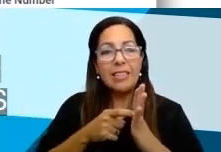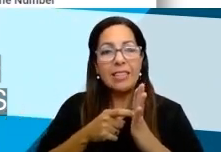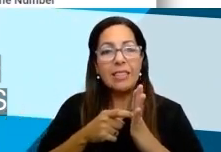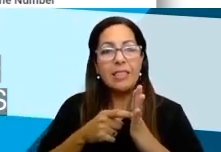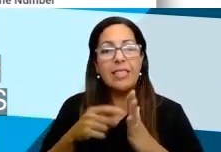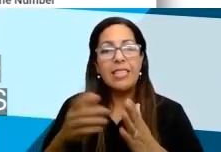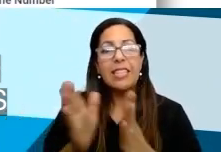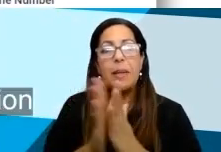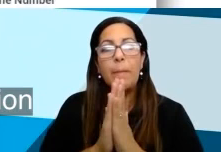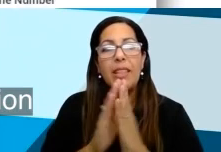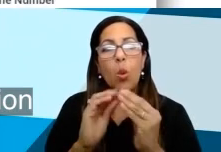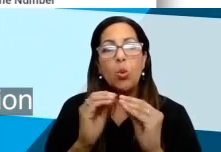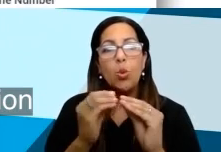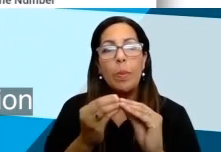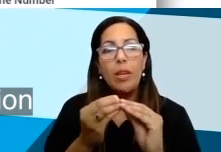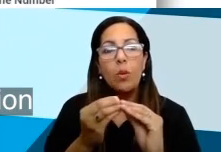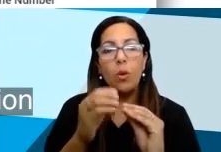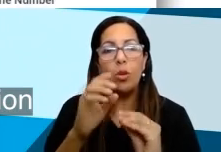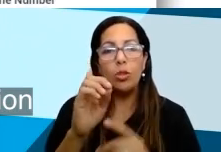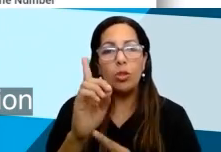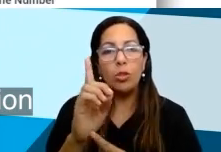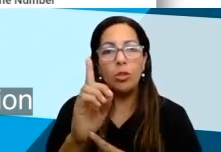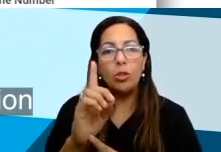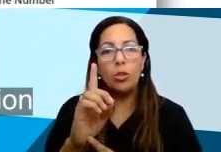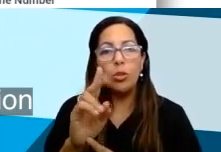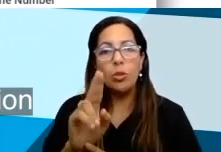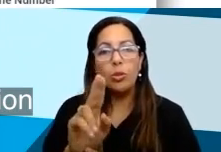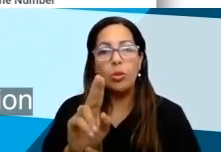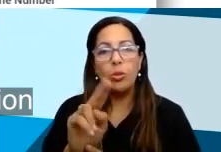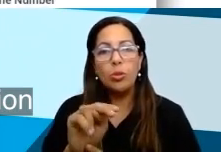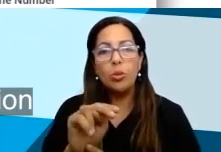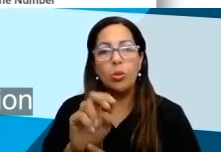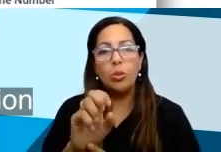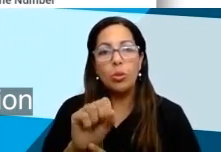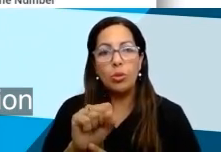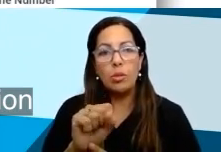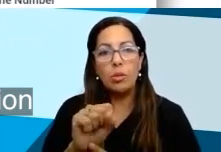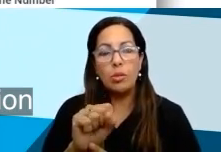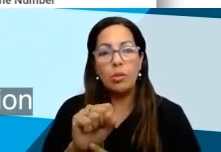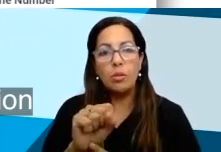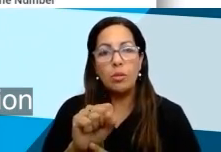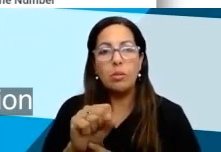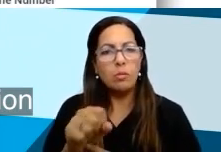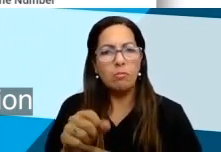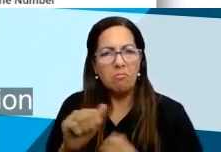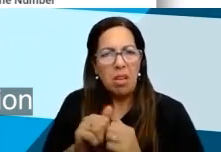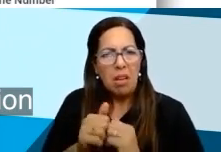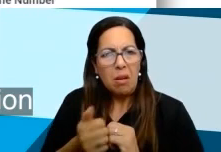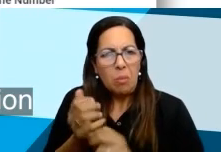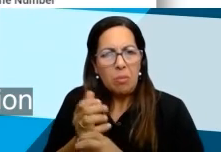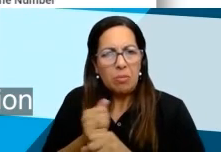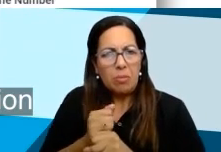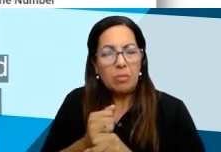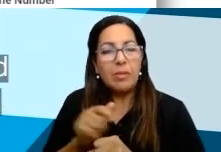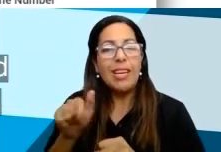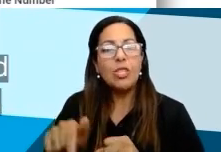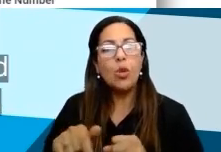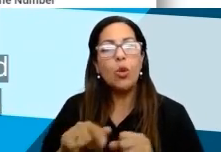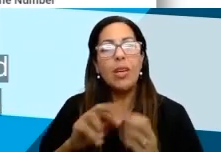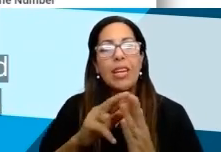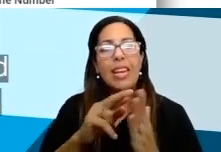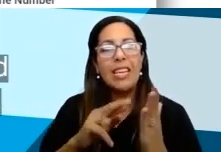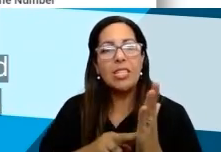DUNS number. Y ese número de identidad para negocio es utilizado para, a su vez, hacer un registro en